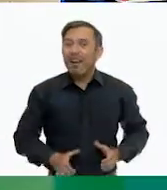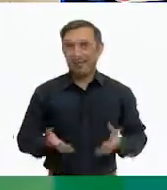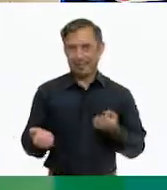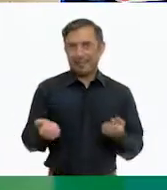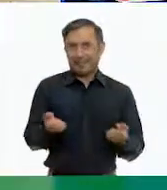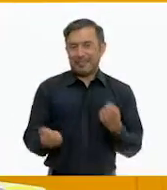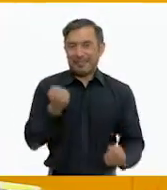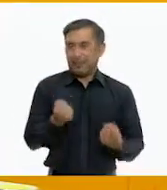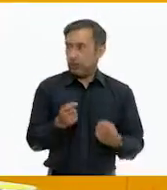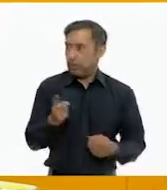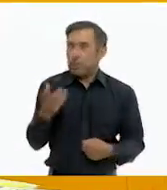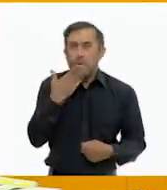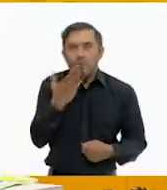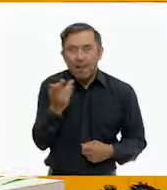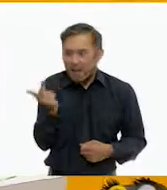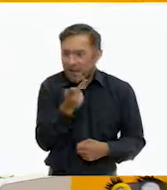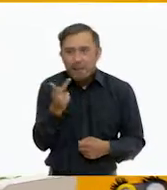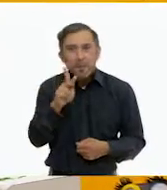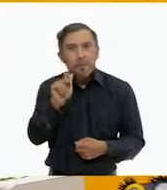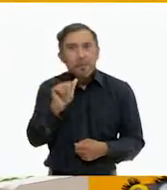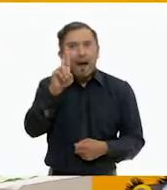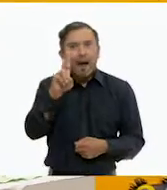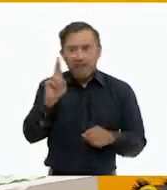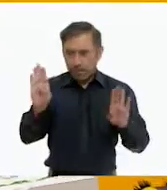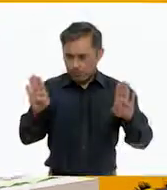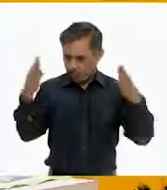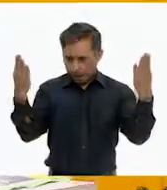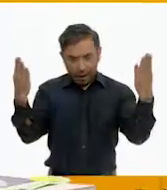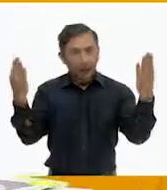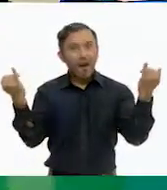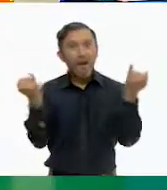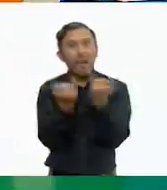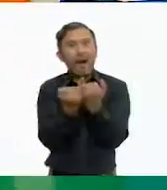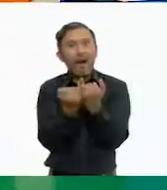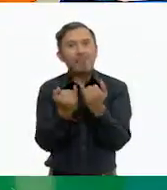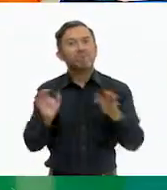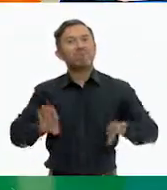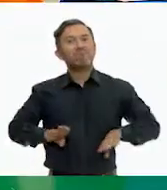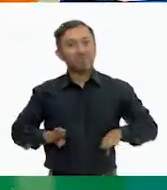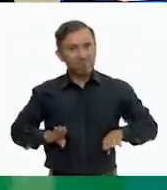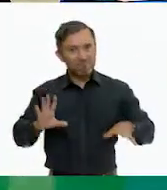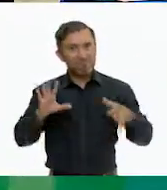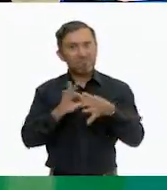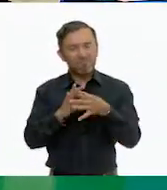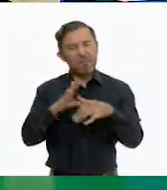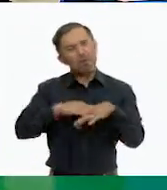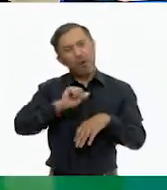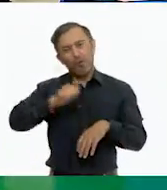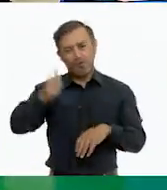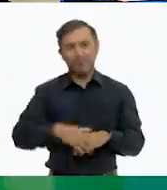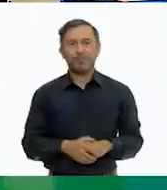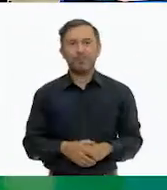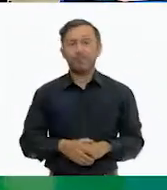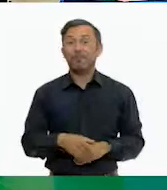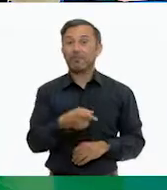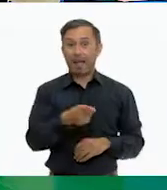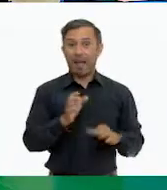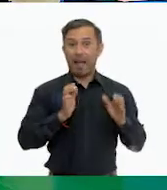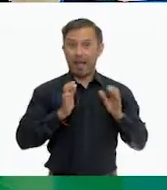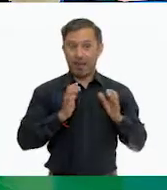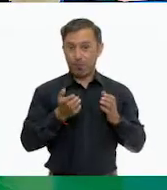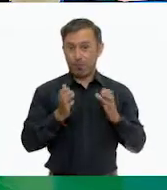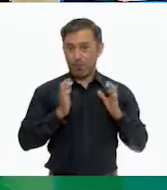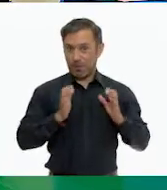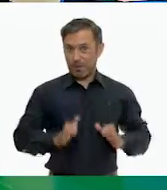lo logré, me gané un par. Vamos por el siguiente par. Adelante. Actividad física. Vamos a